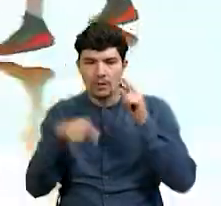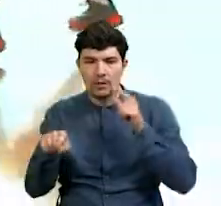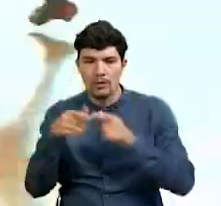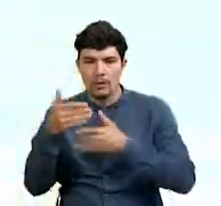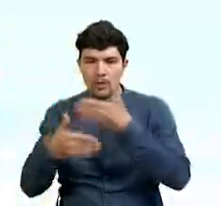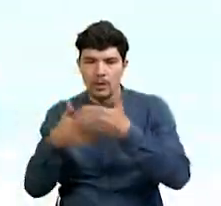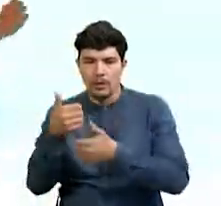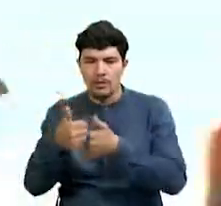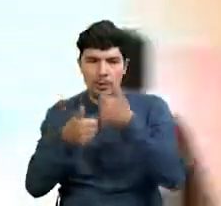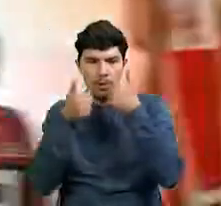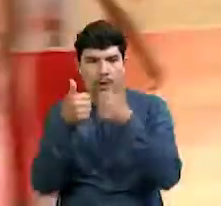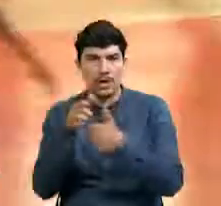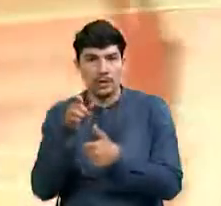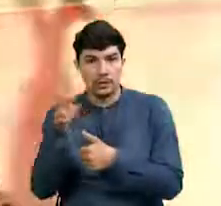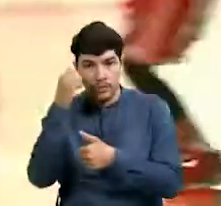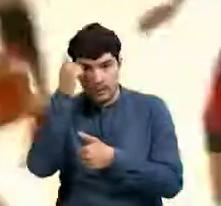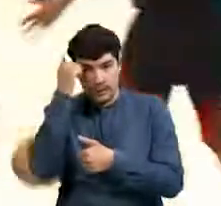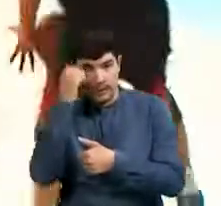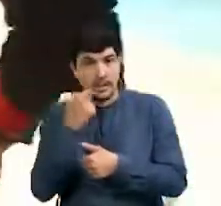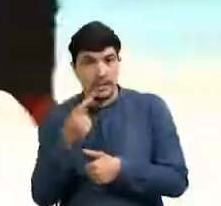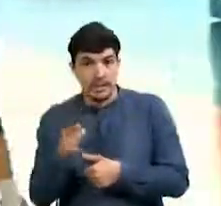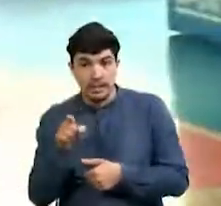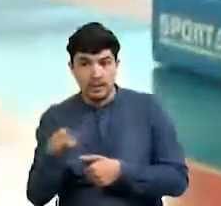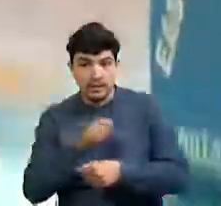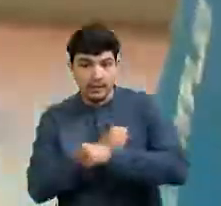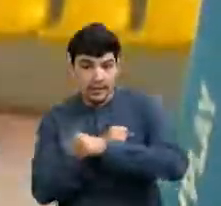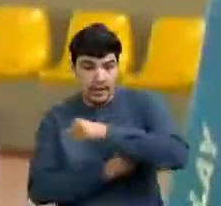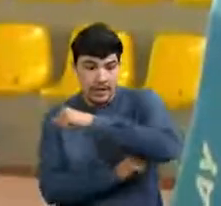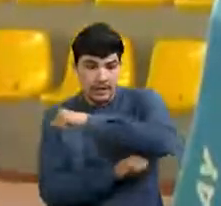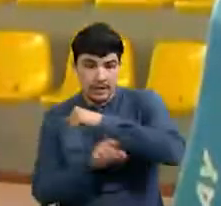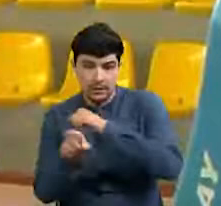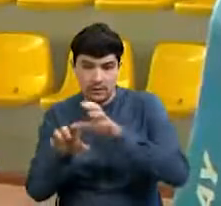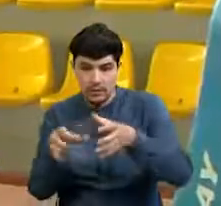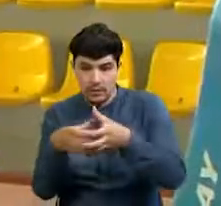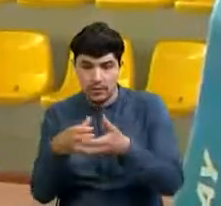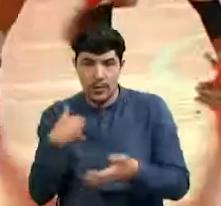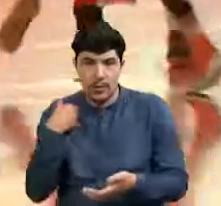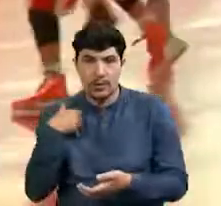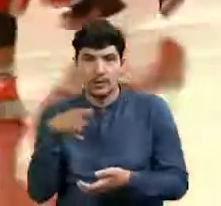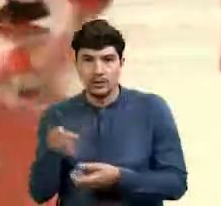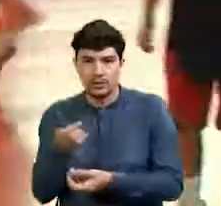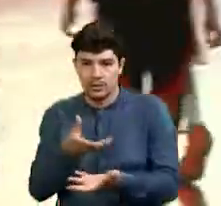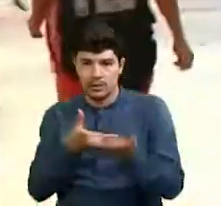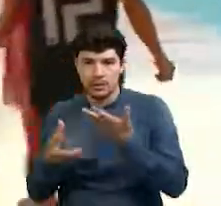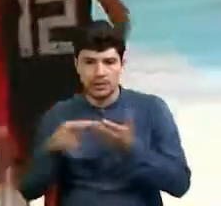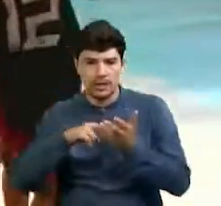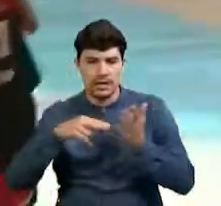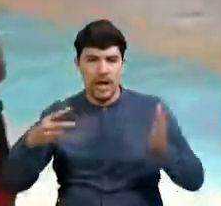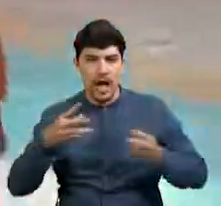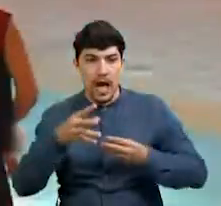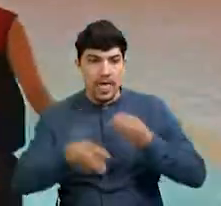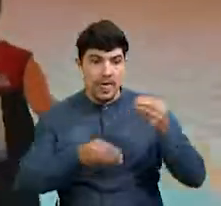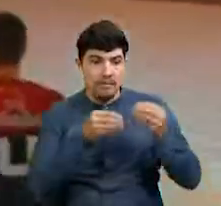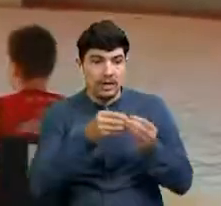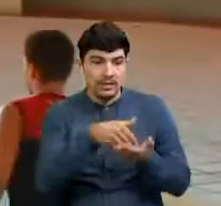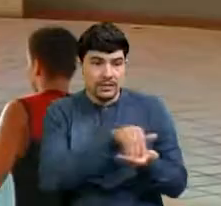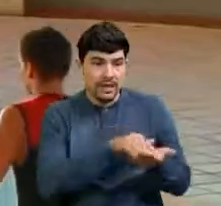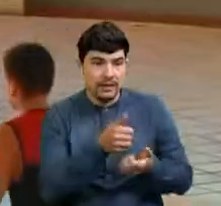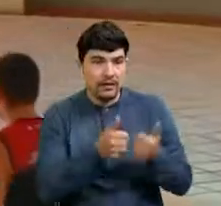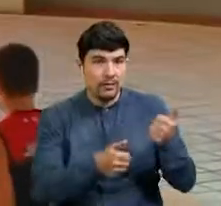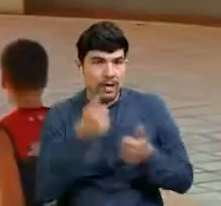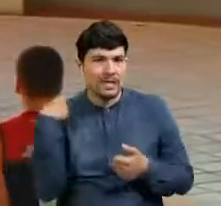proceso según el entrenador la fortaleza de este grupo de muchachos es su condición técnica mientras que la falencia